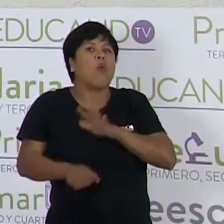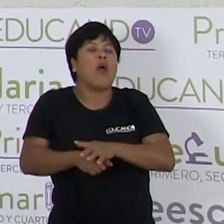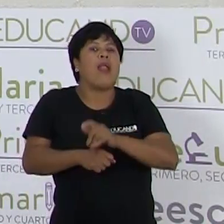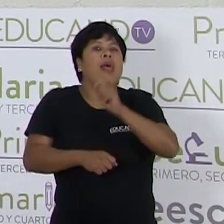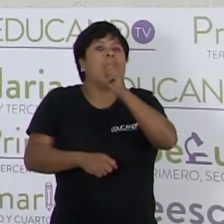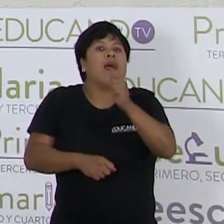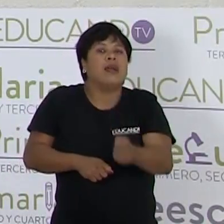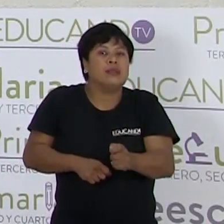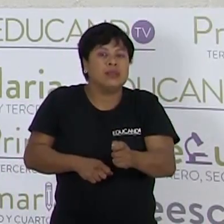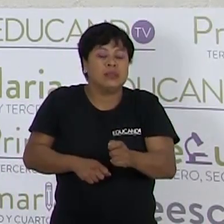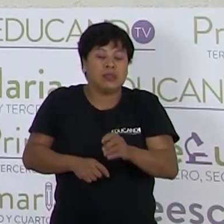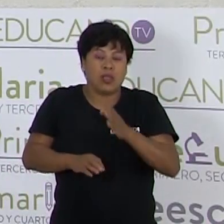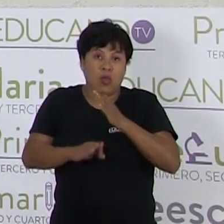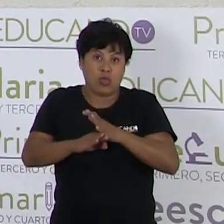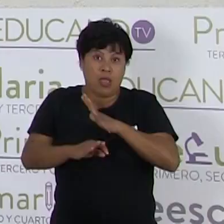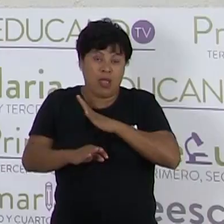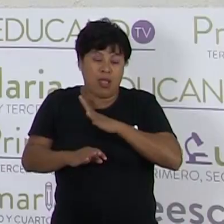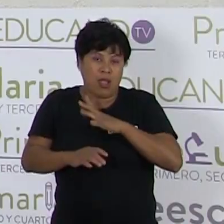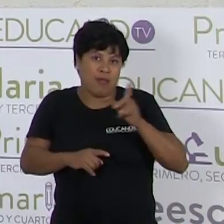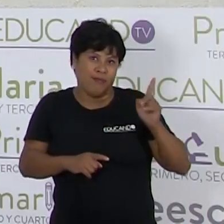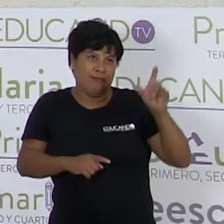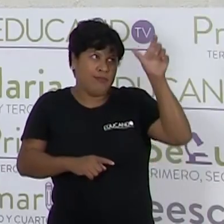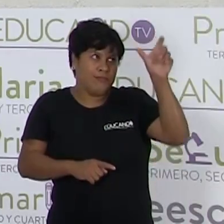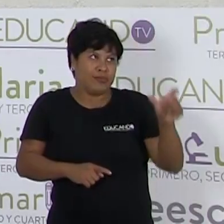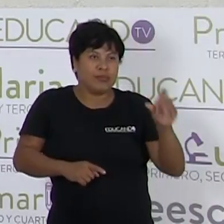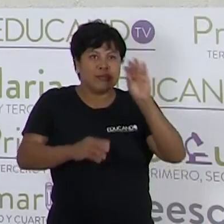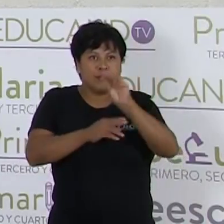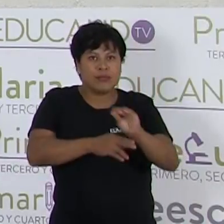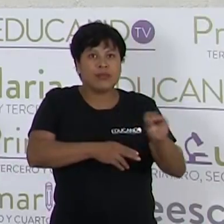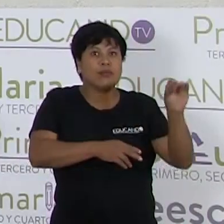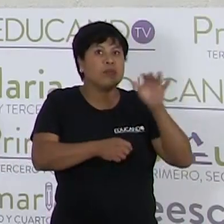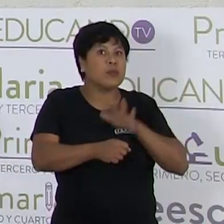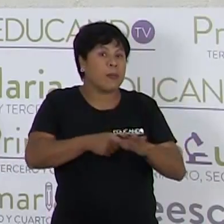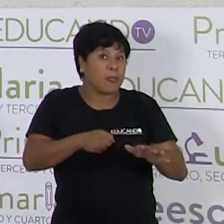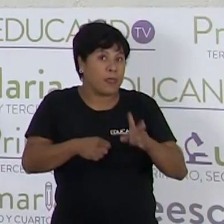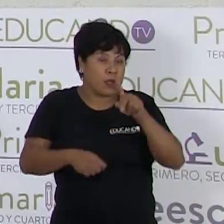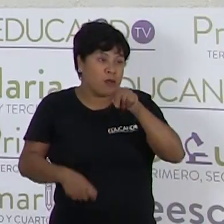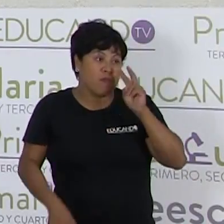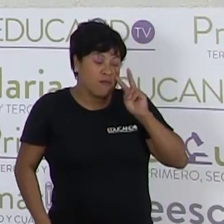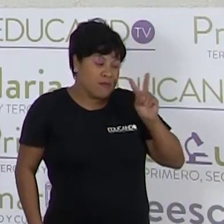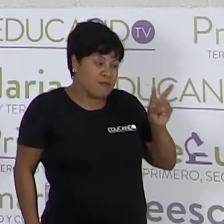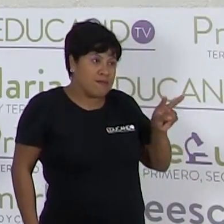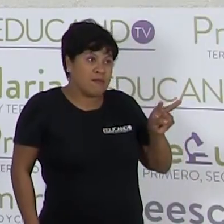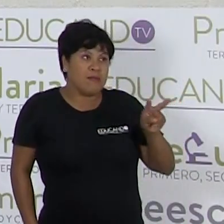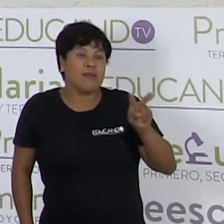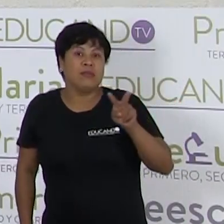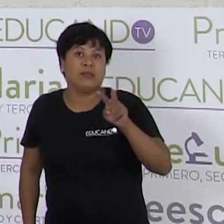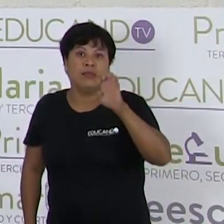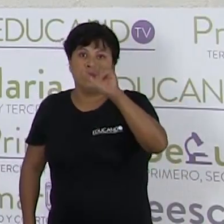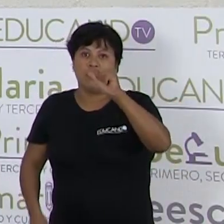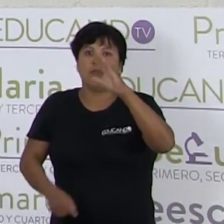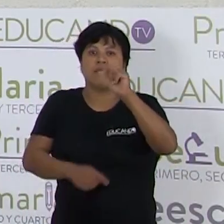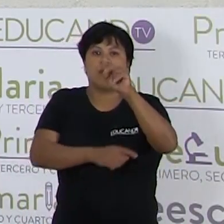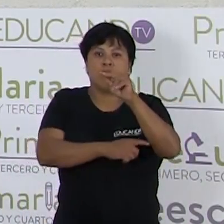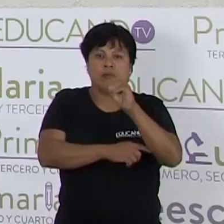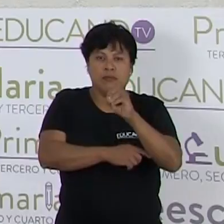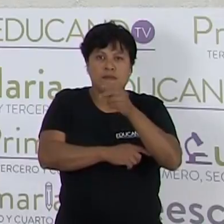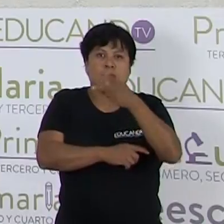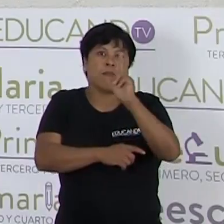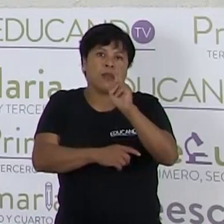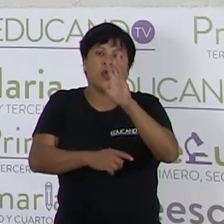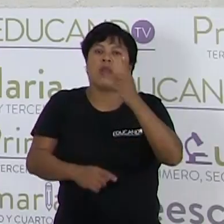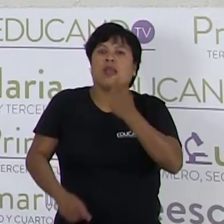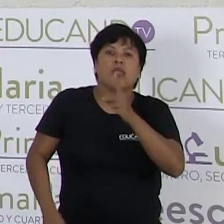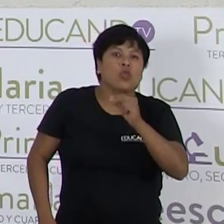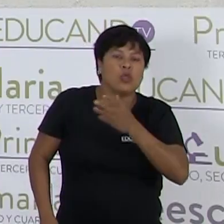estaríamos metiendo en esta columna? Tiene que ser uno que cumpla, que sea escaleno, pero que no